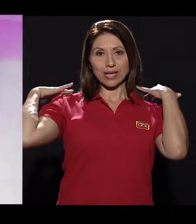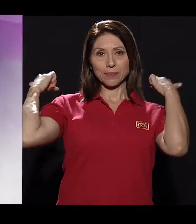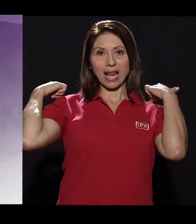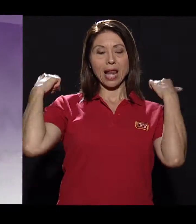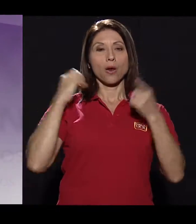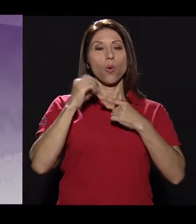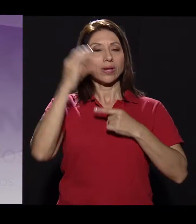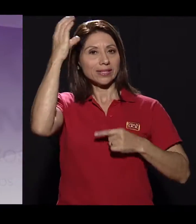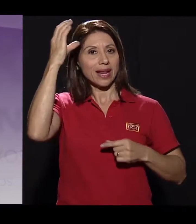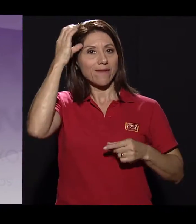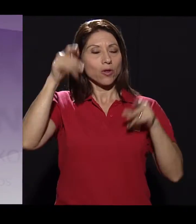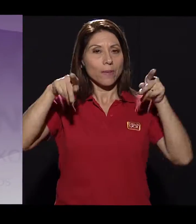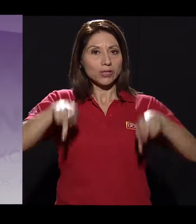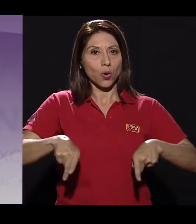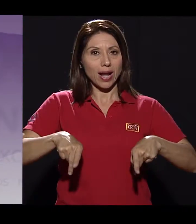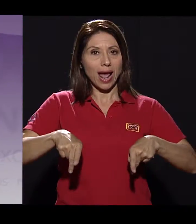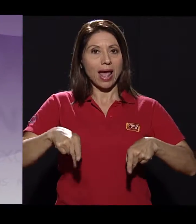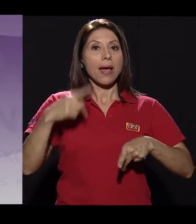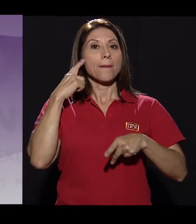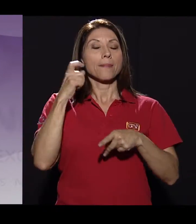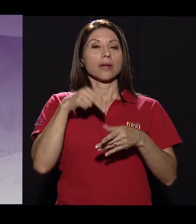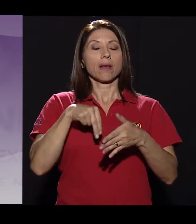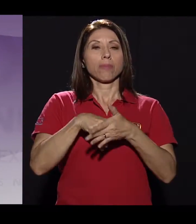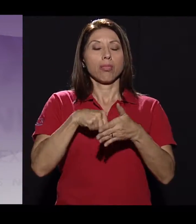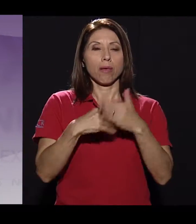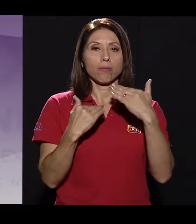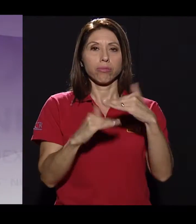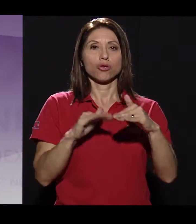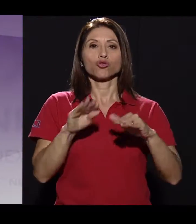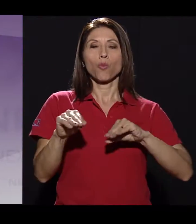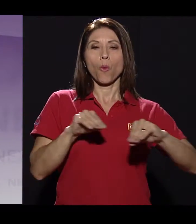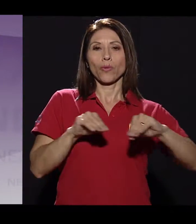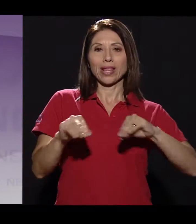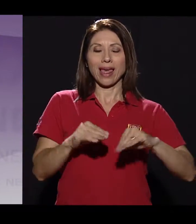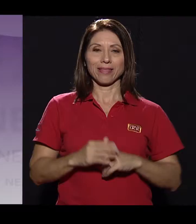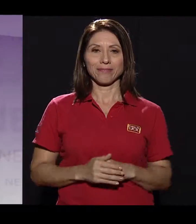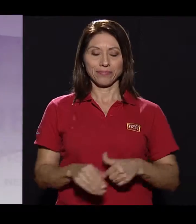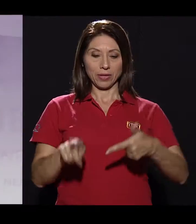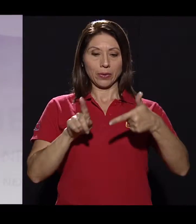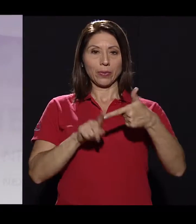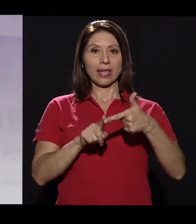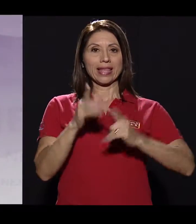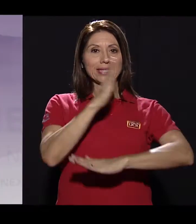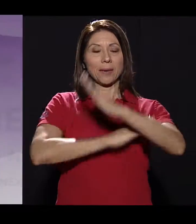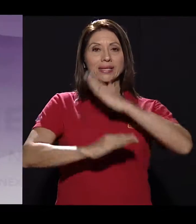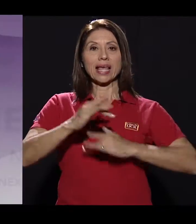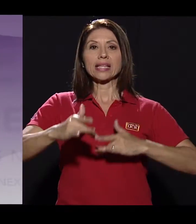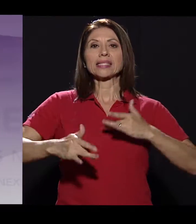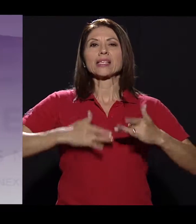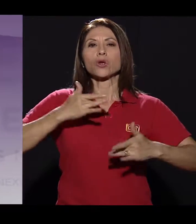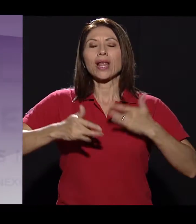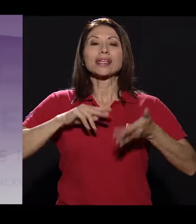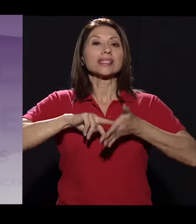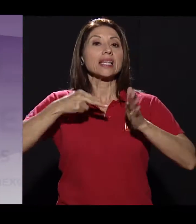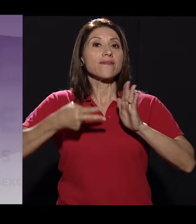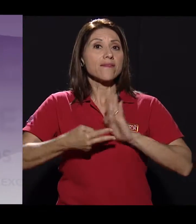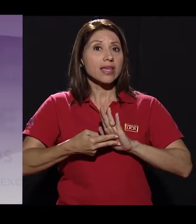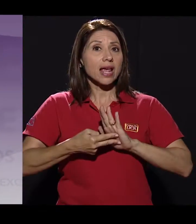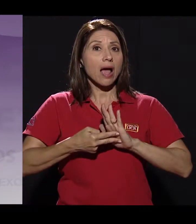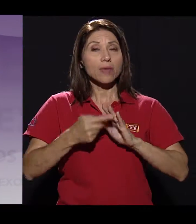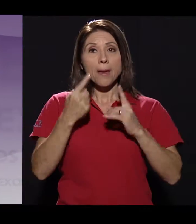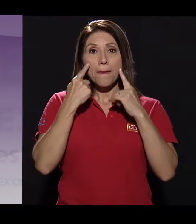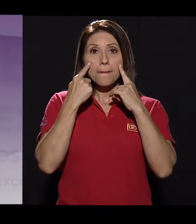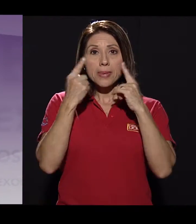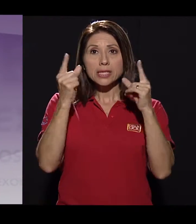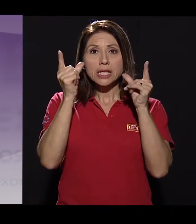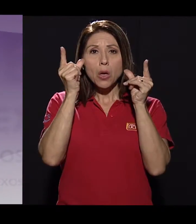cerebro de una persona, las cuales impactan su movilidad. Por otro lado, la discapacidad sensorial se relaciona con la disminución o la